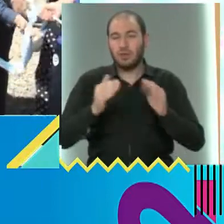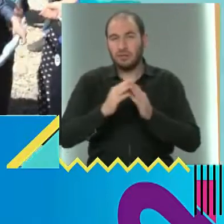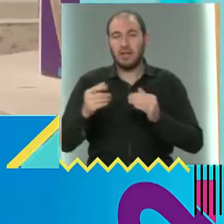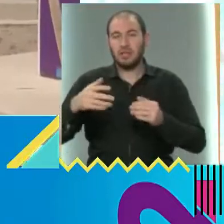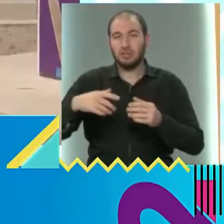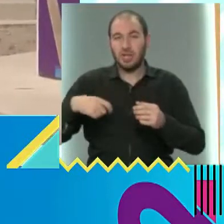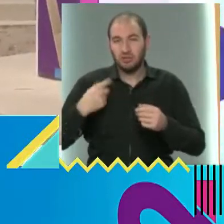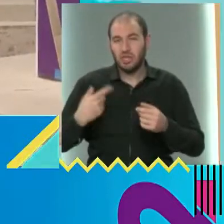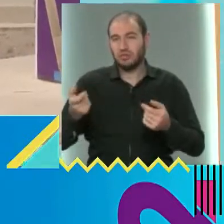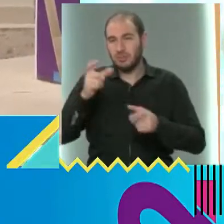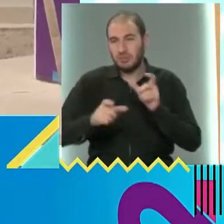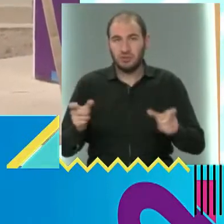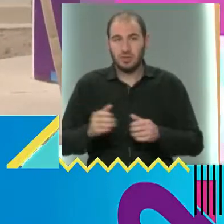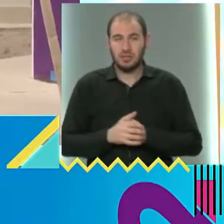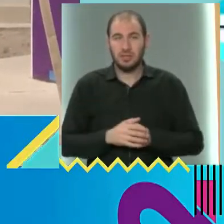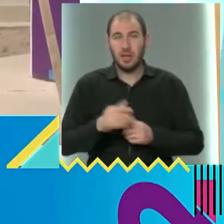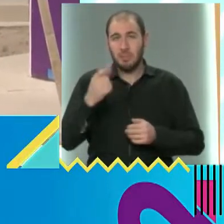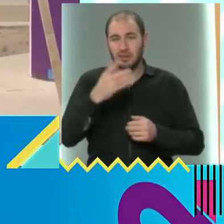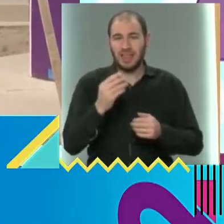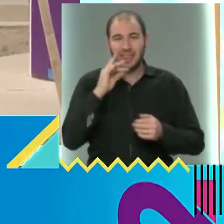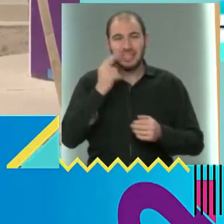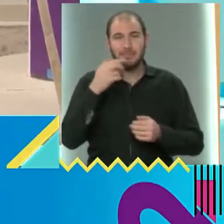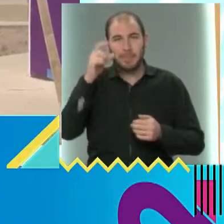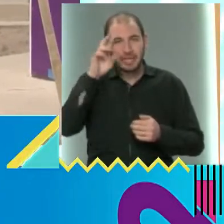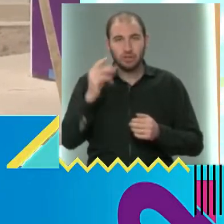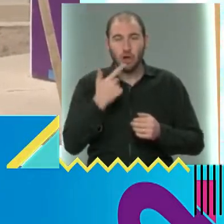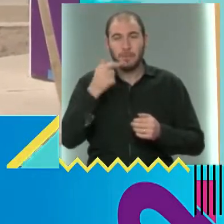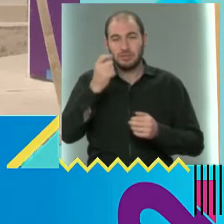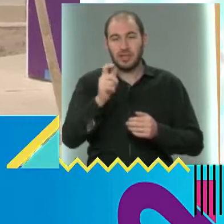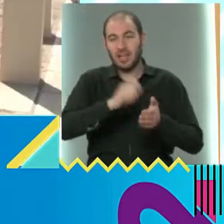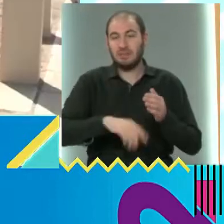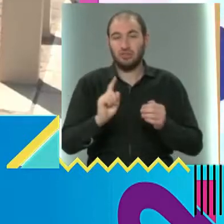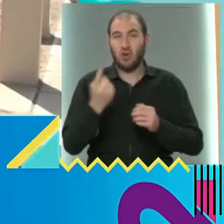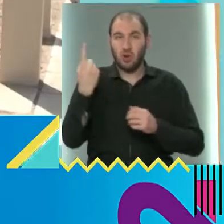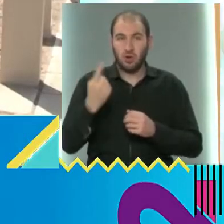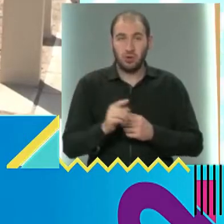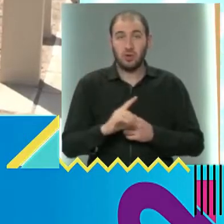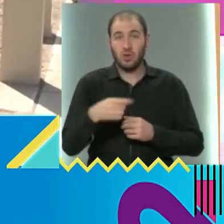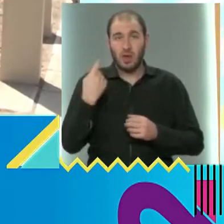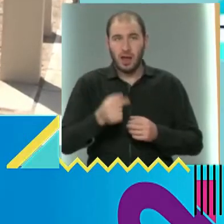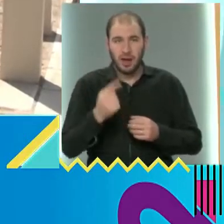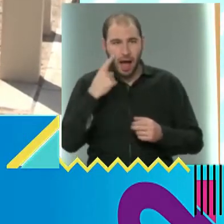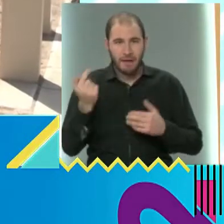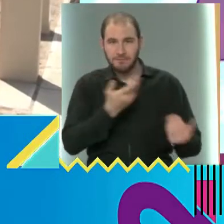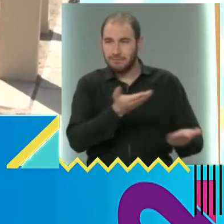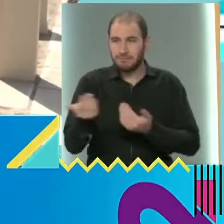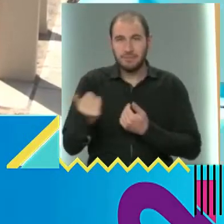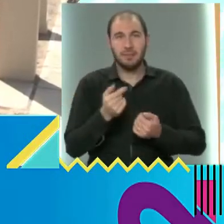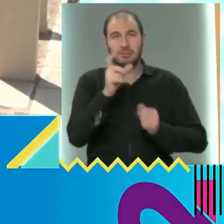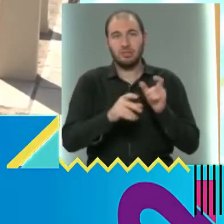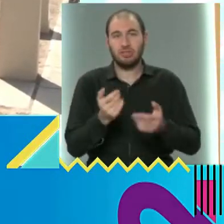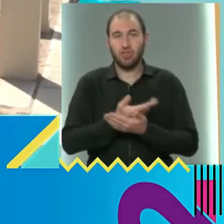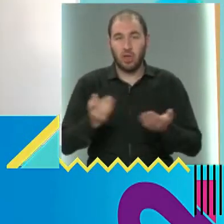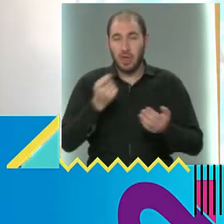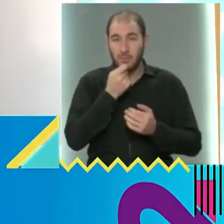asociación civil, la figura es disperso, que es una persona que se inscribe en forma individual. Y nosotros estamos sacando esa radiografía de todas las personas.